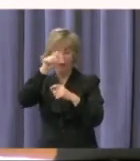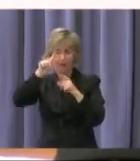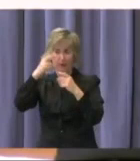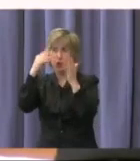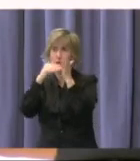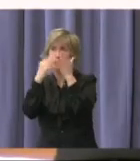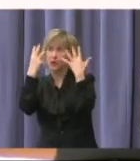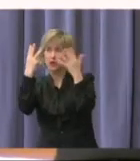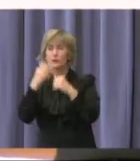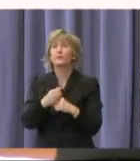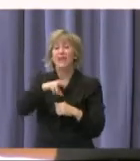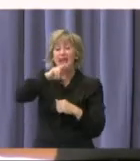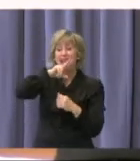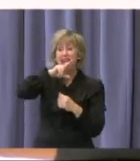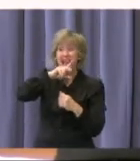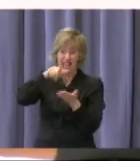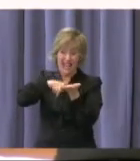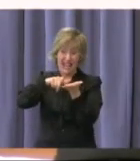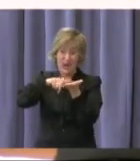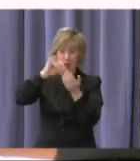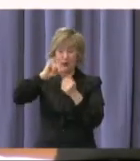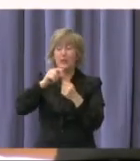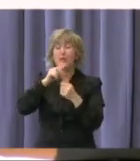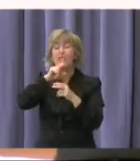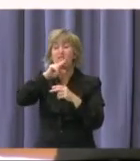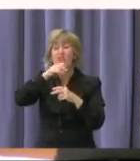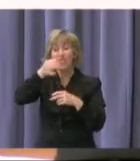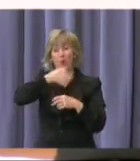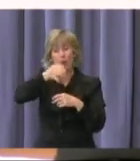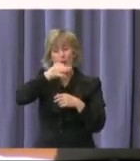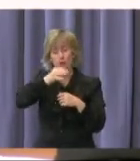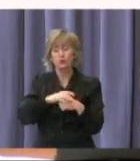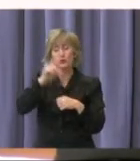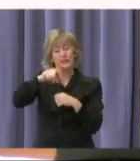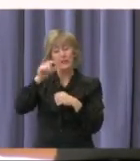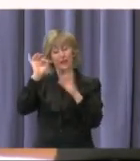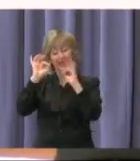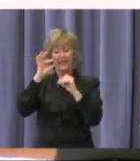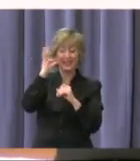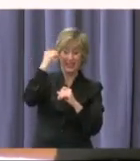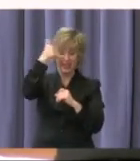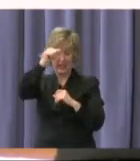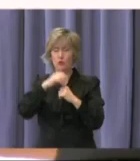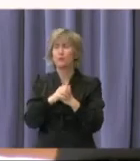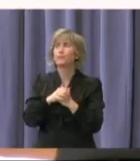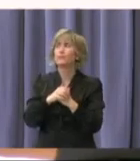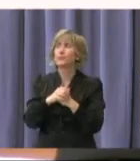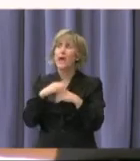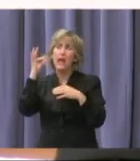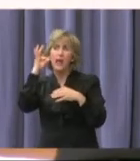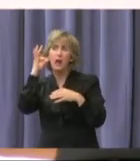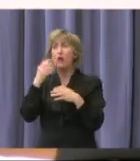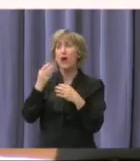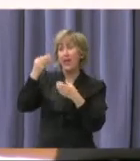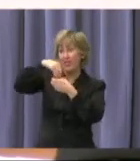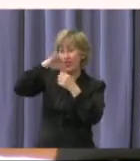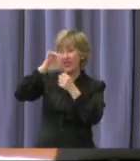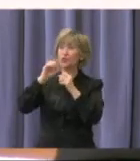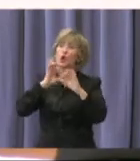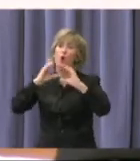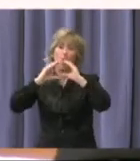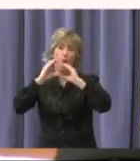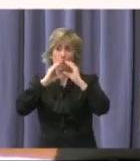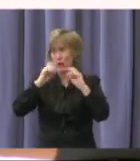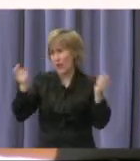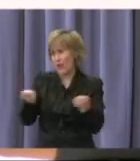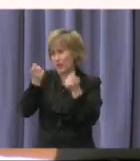Lengua y discurso en los medios de comunicación, una reflexión desde la perspectiva de género, Las mujeres y los medios de comunicación, una mirada de 20